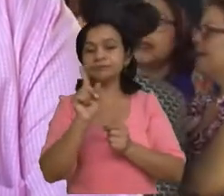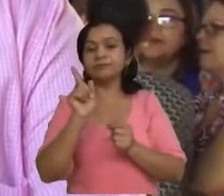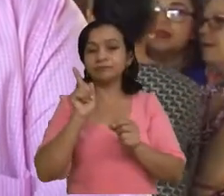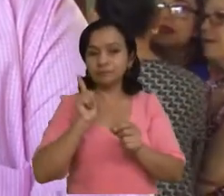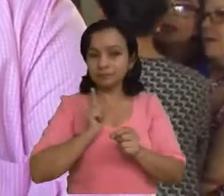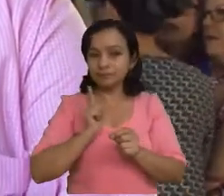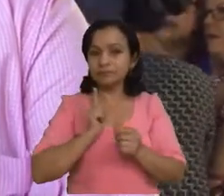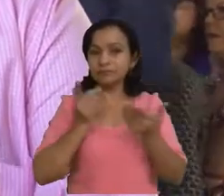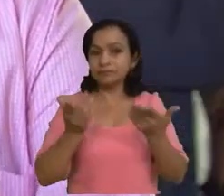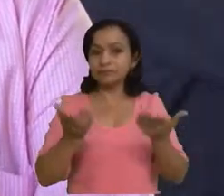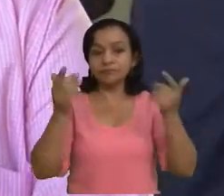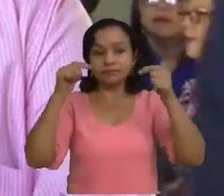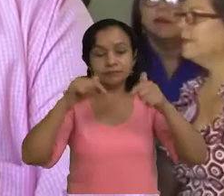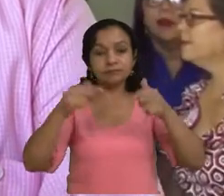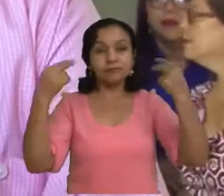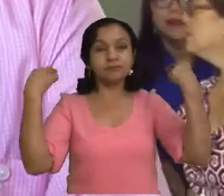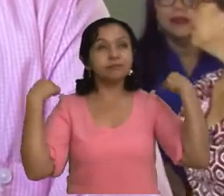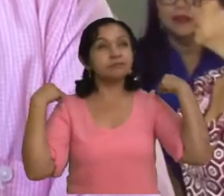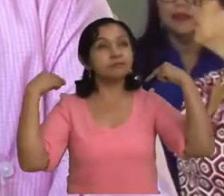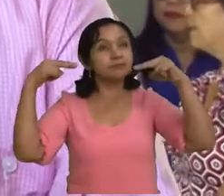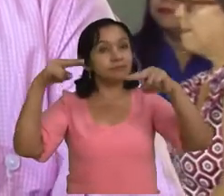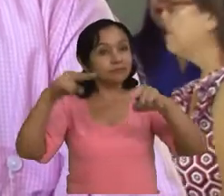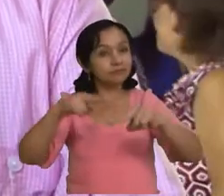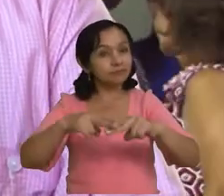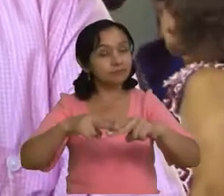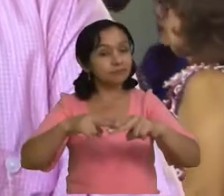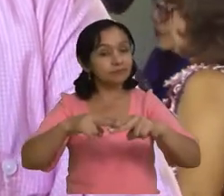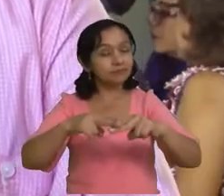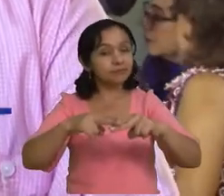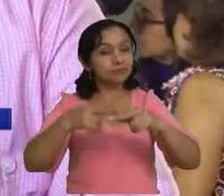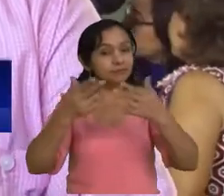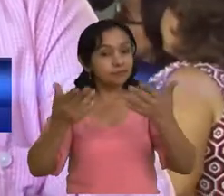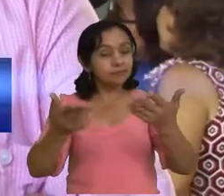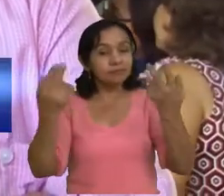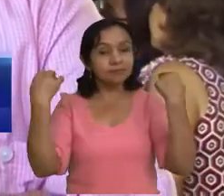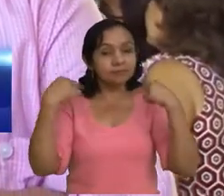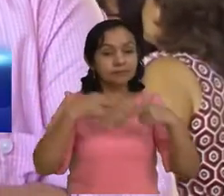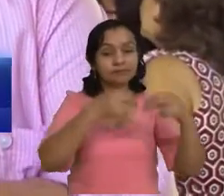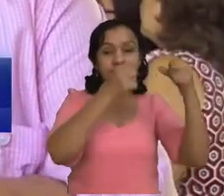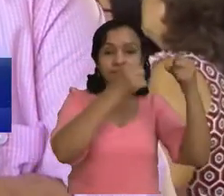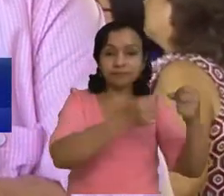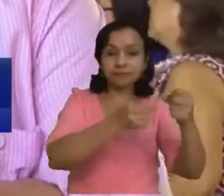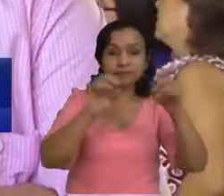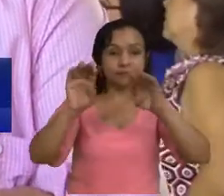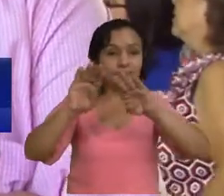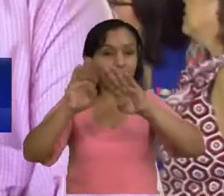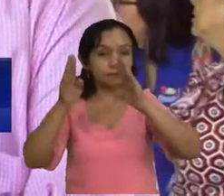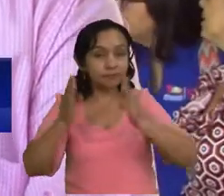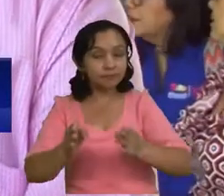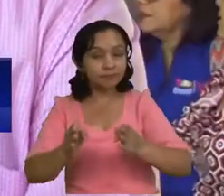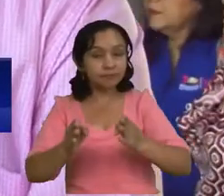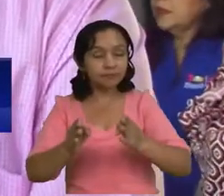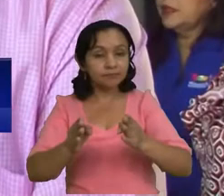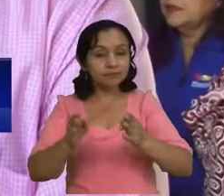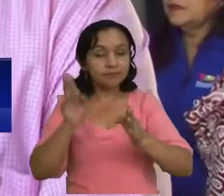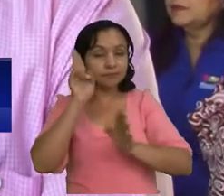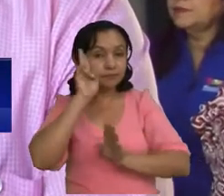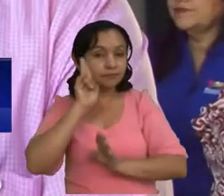Y entonces ahora los docentes, profesores, profesoras, educación